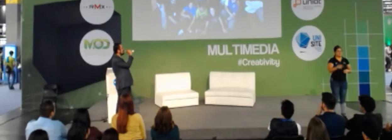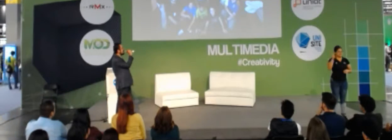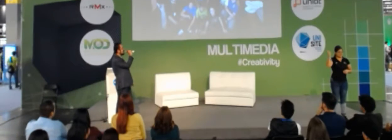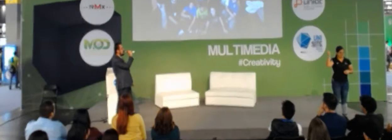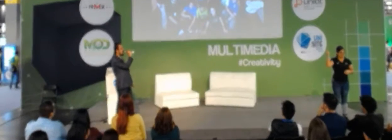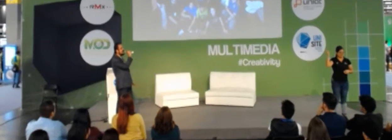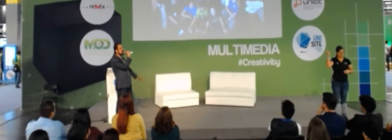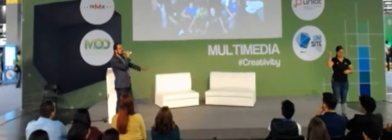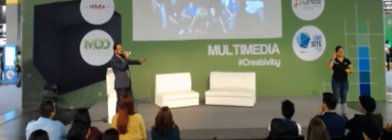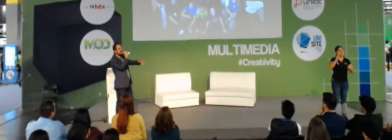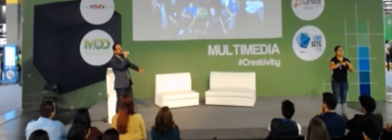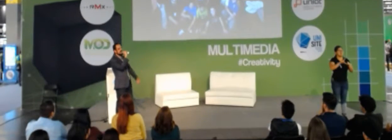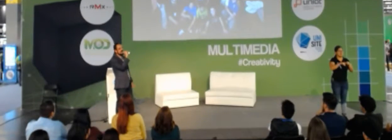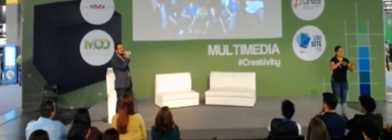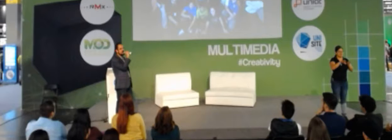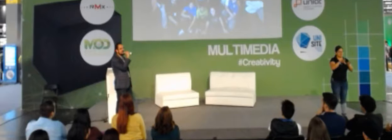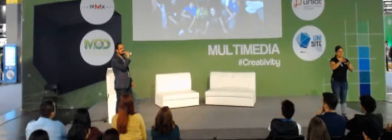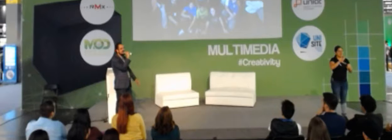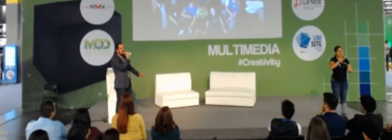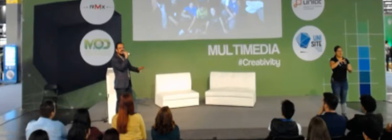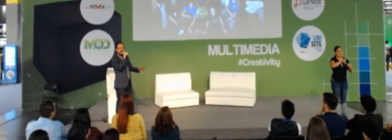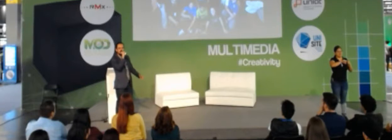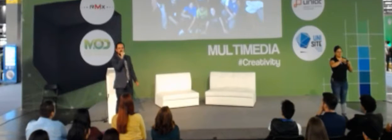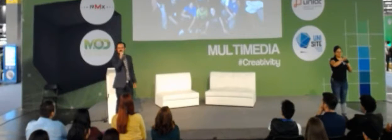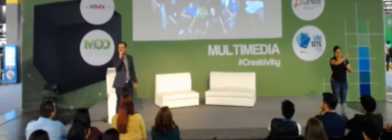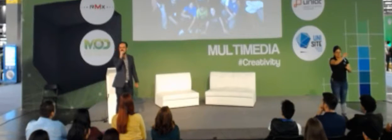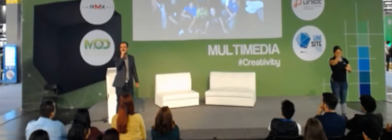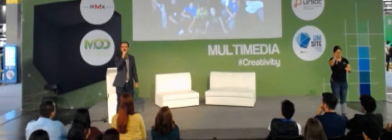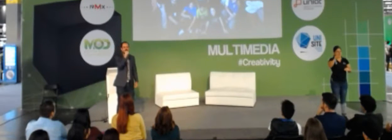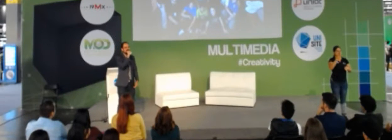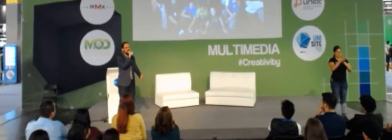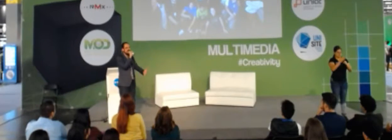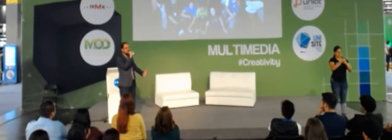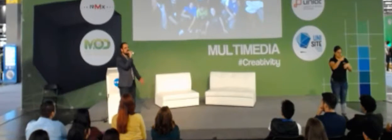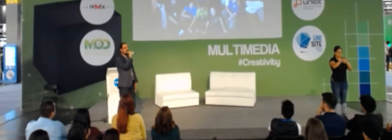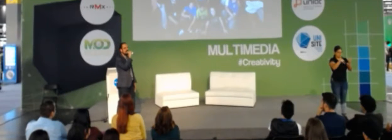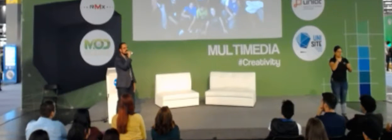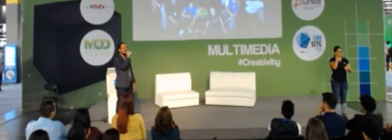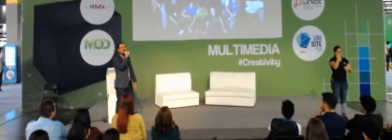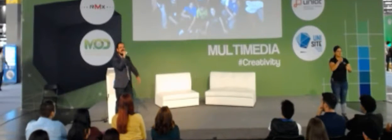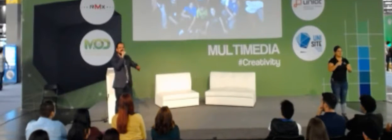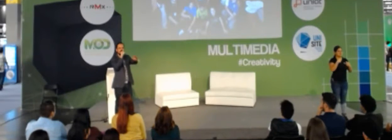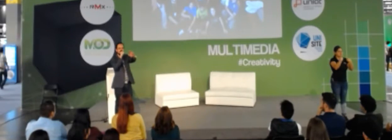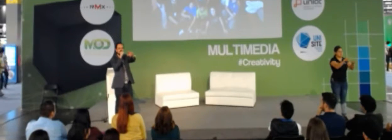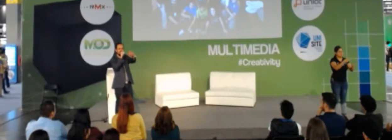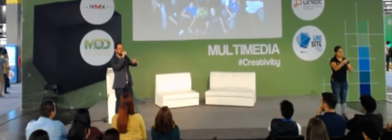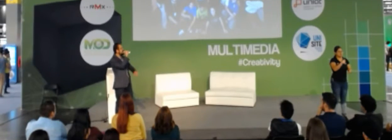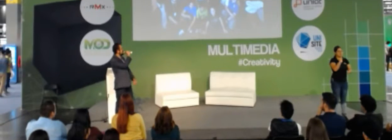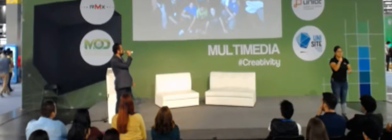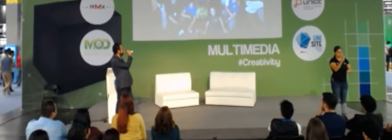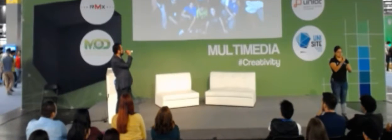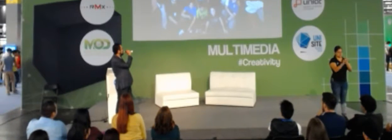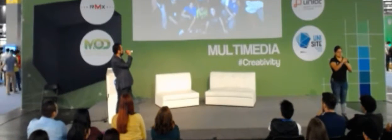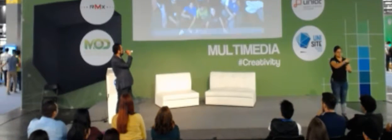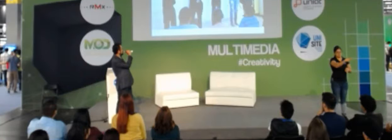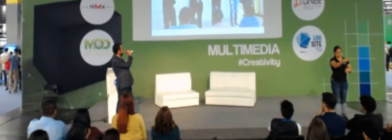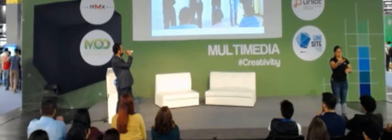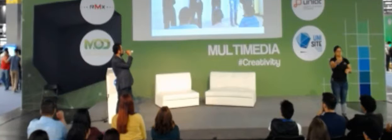todos los involucrados, aquí están varios presentes. En un momento quiero ceder el uso de la voz a varios de ellos. Vamos a la